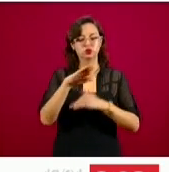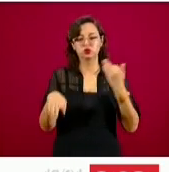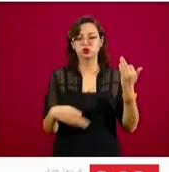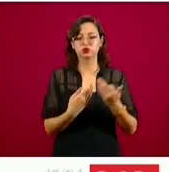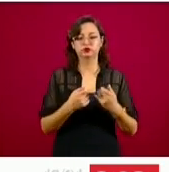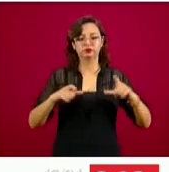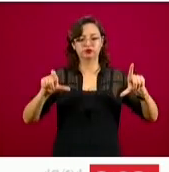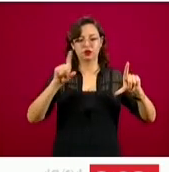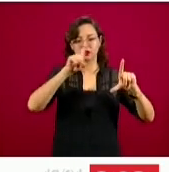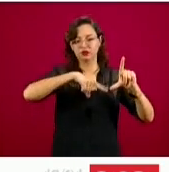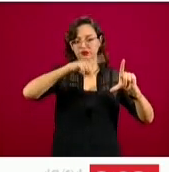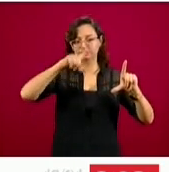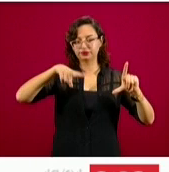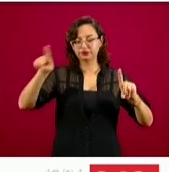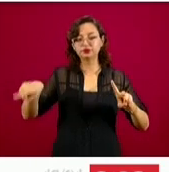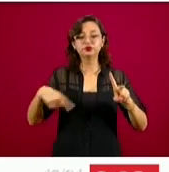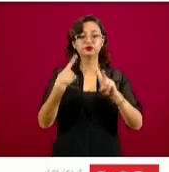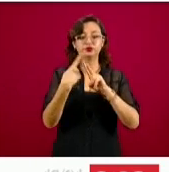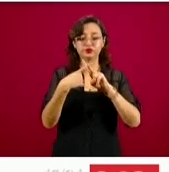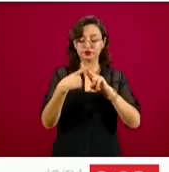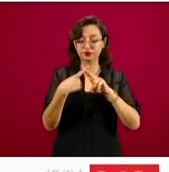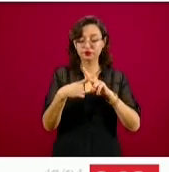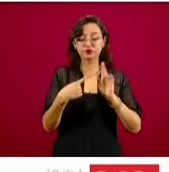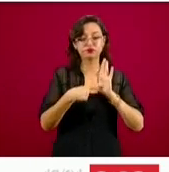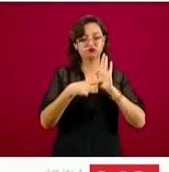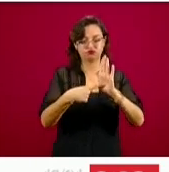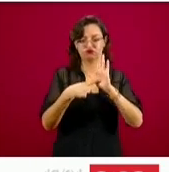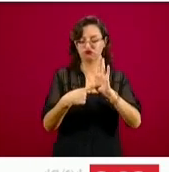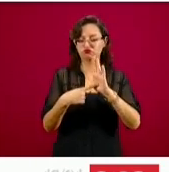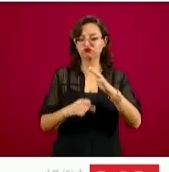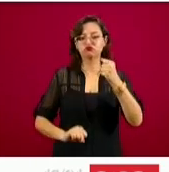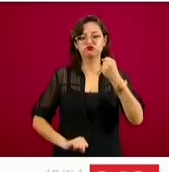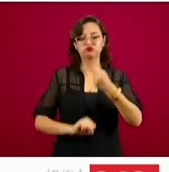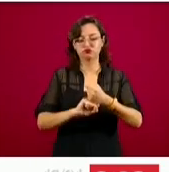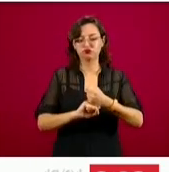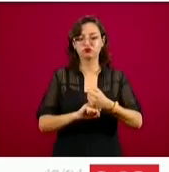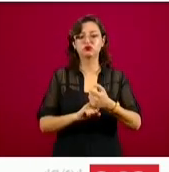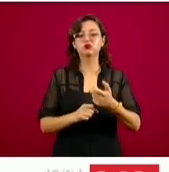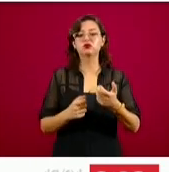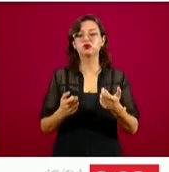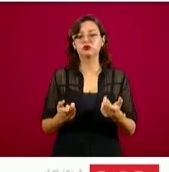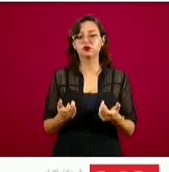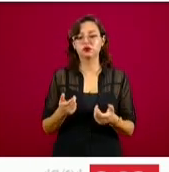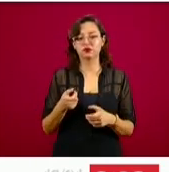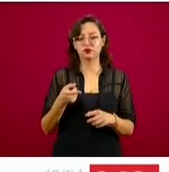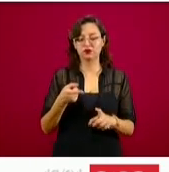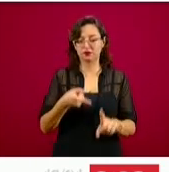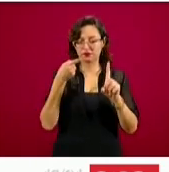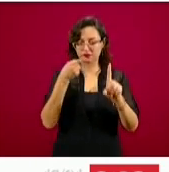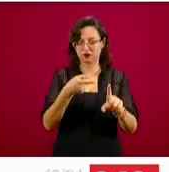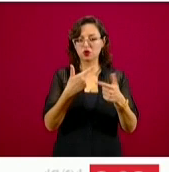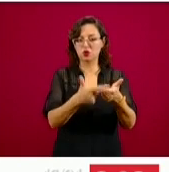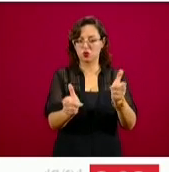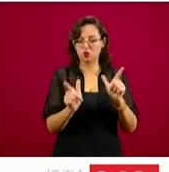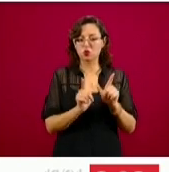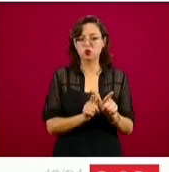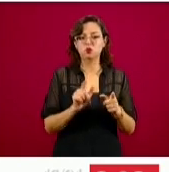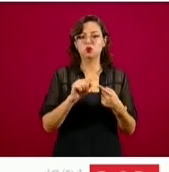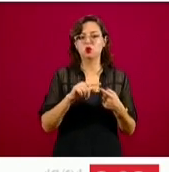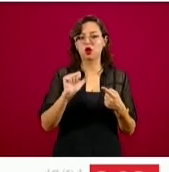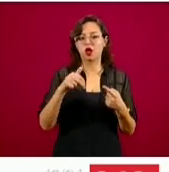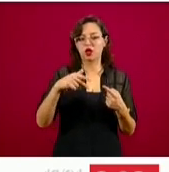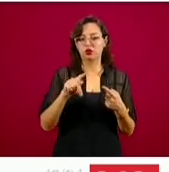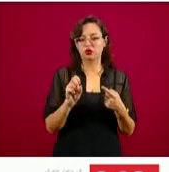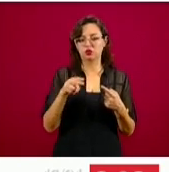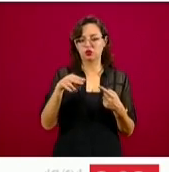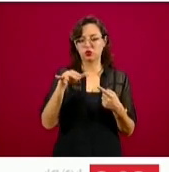las modelaciones matemáticas que amparan estas representaciones gráficas proceden directamente de este grupo: Antonio Capella,